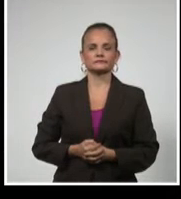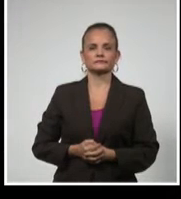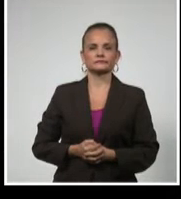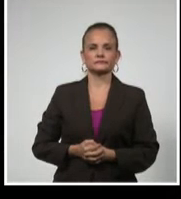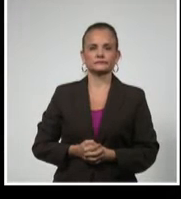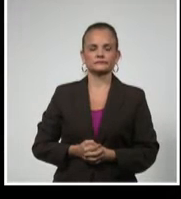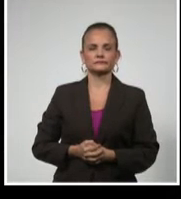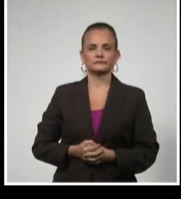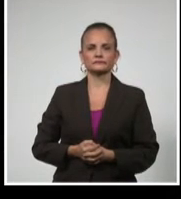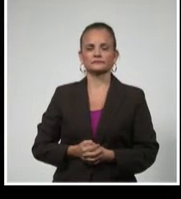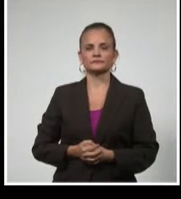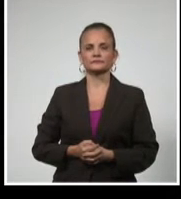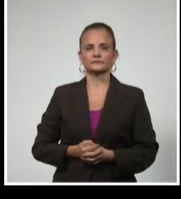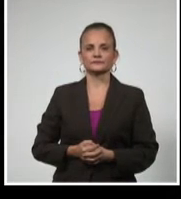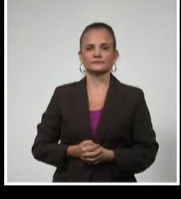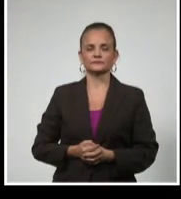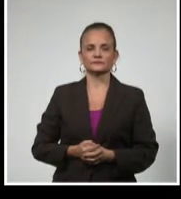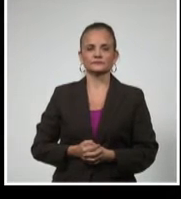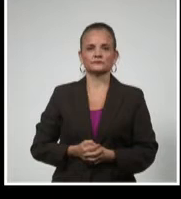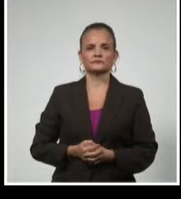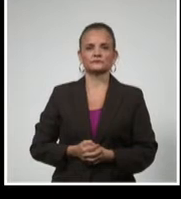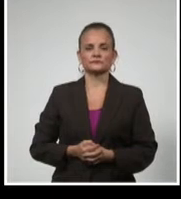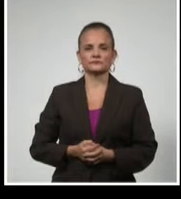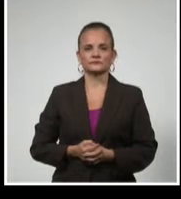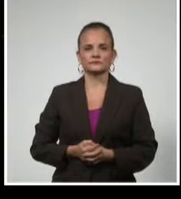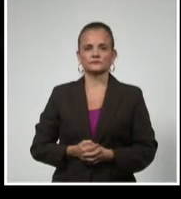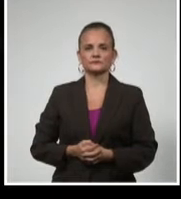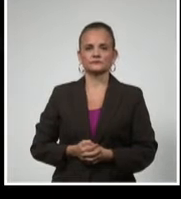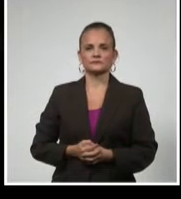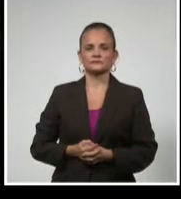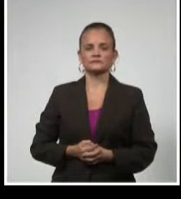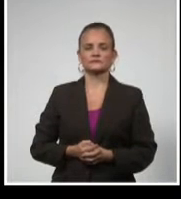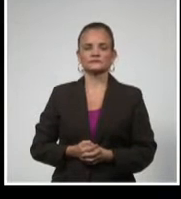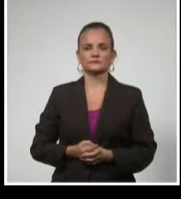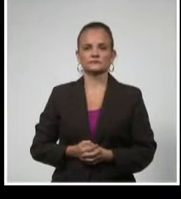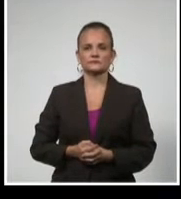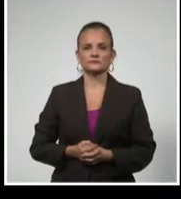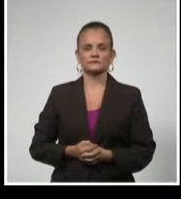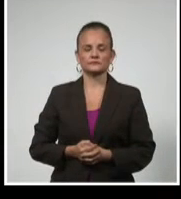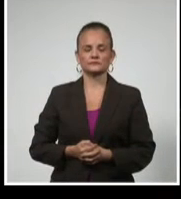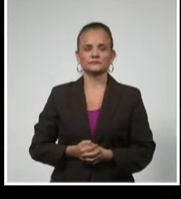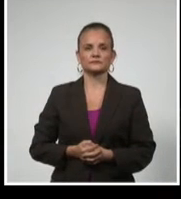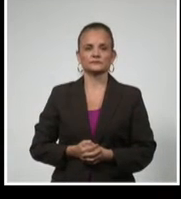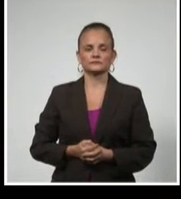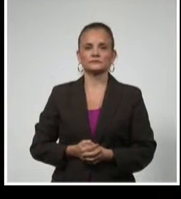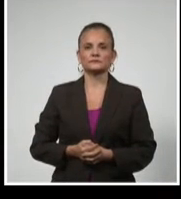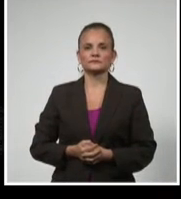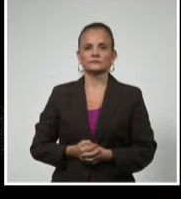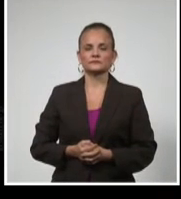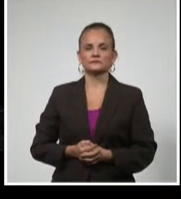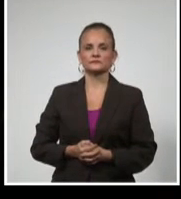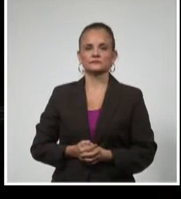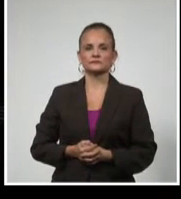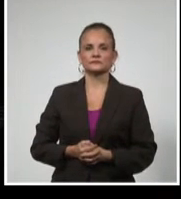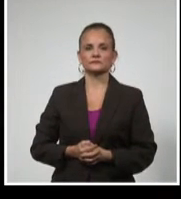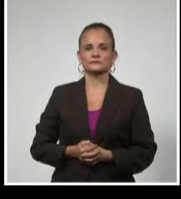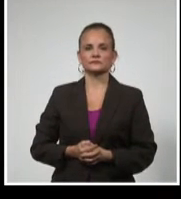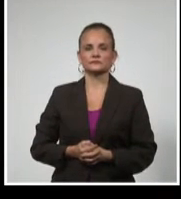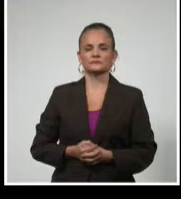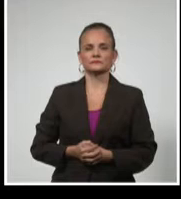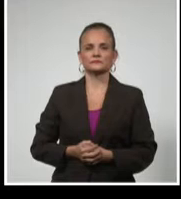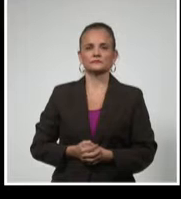Cuban people. They only enrich the Cuban regime. Therefore, effective immediately, I